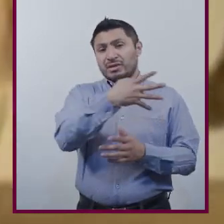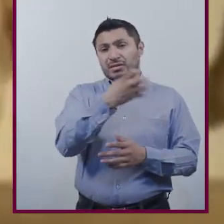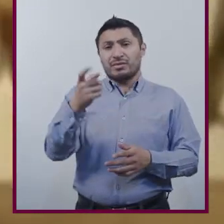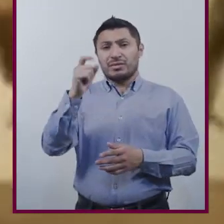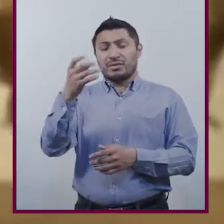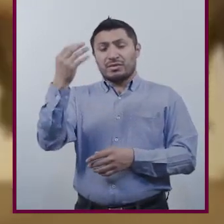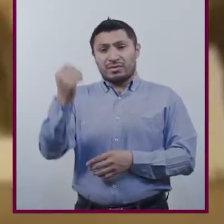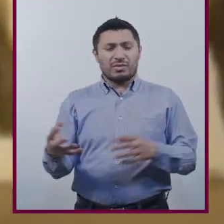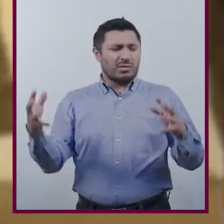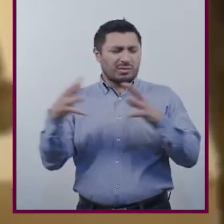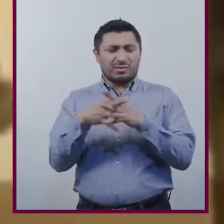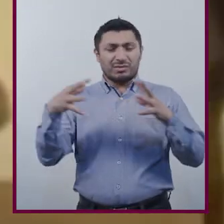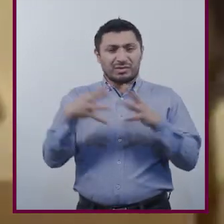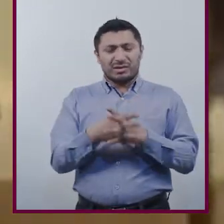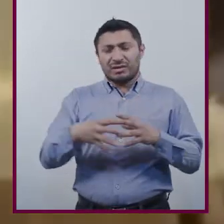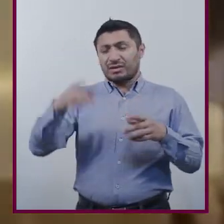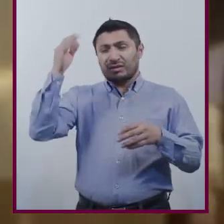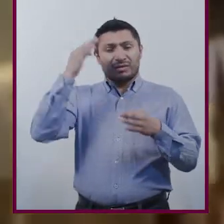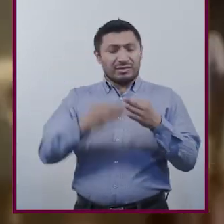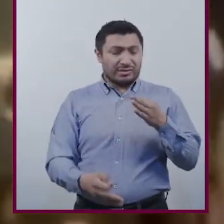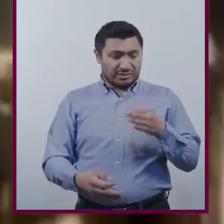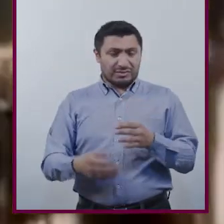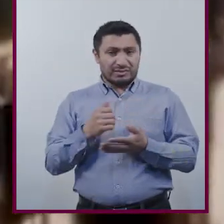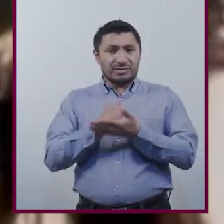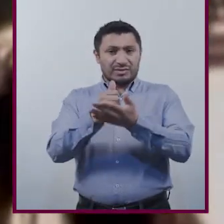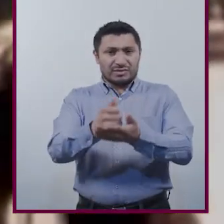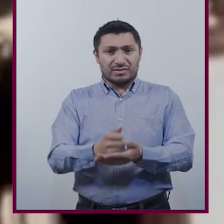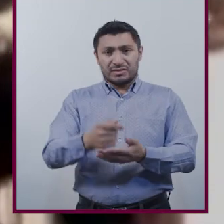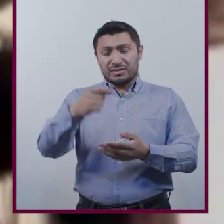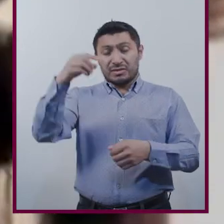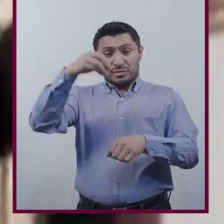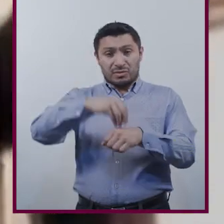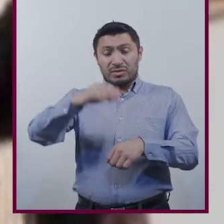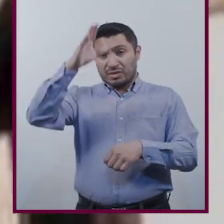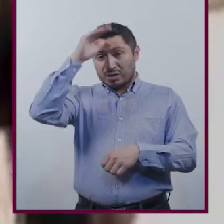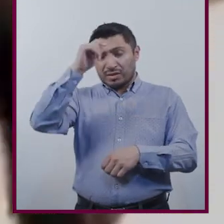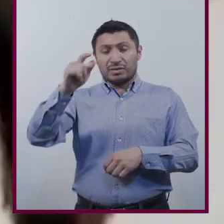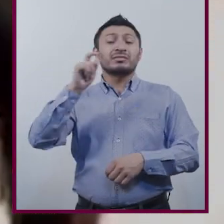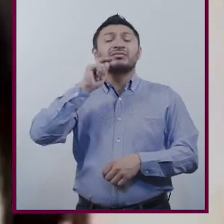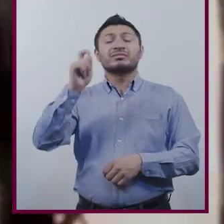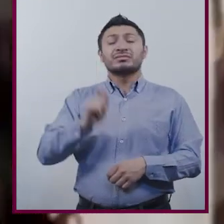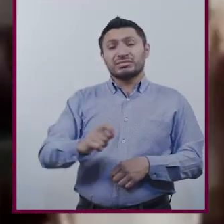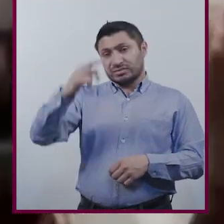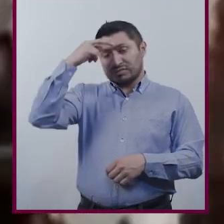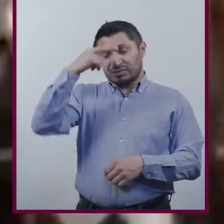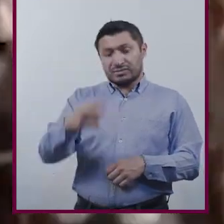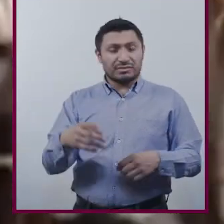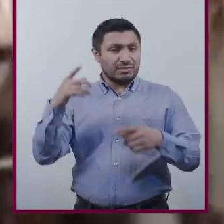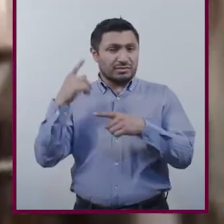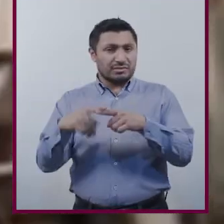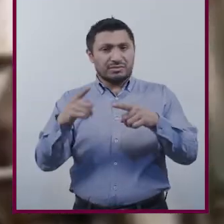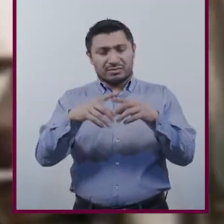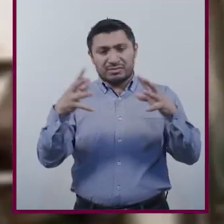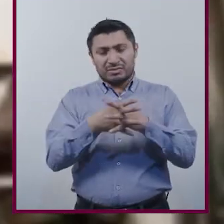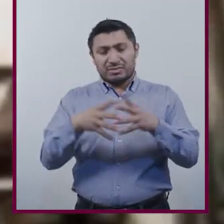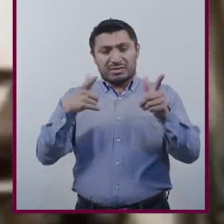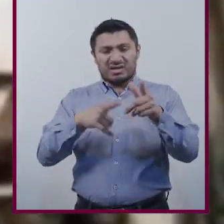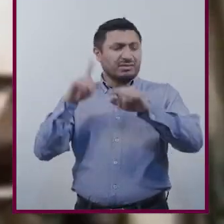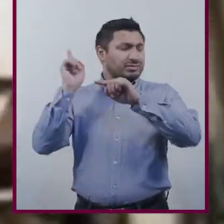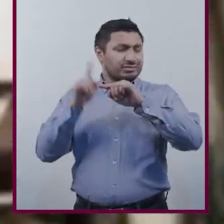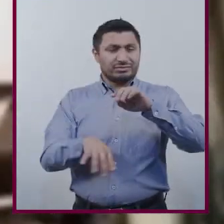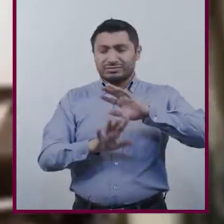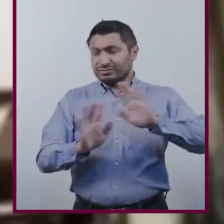1929, la guerra cristera llegó a su fin mediante un acuerdo de amnistía para los cristeros que dejaran las armas.